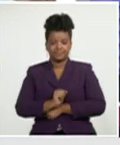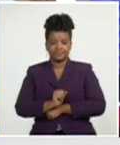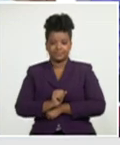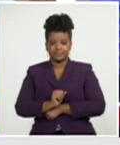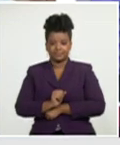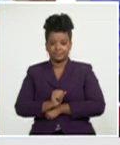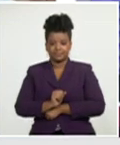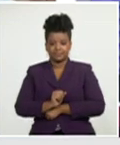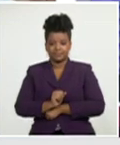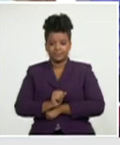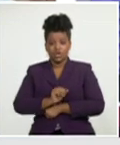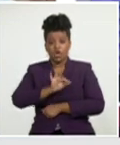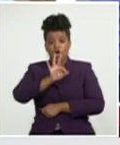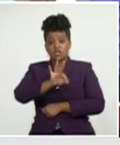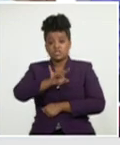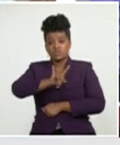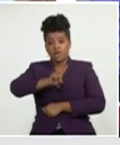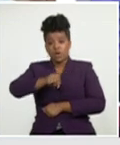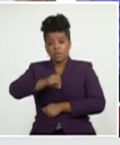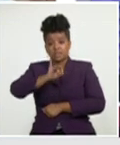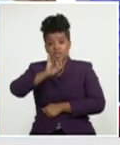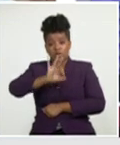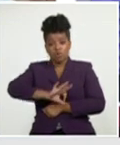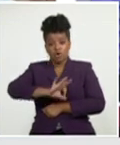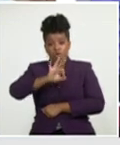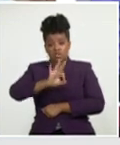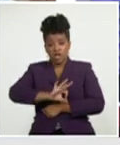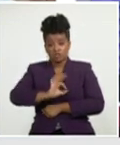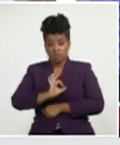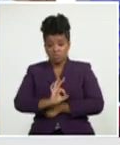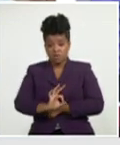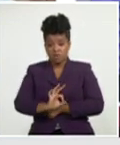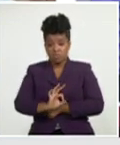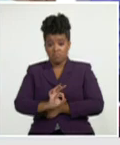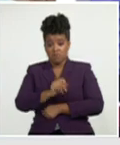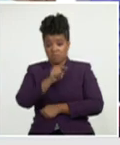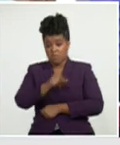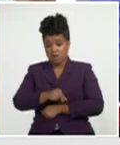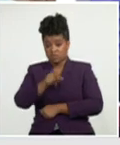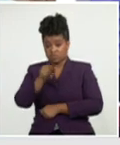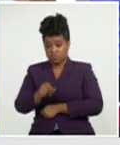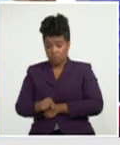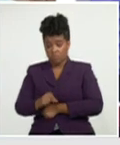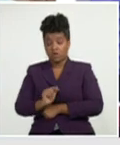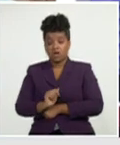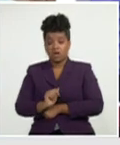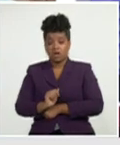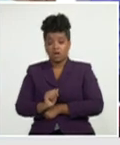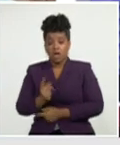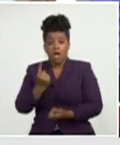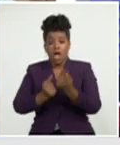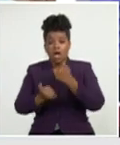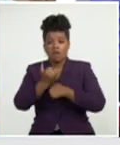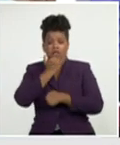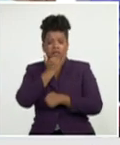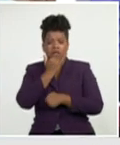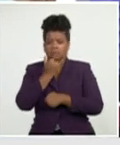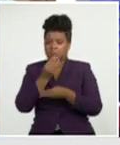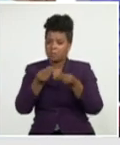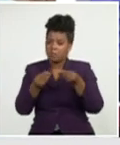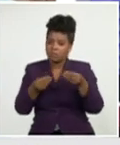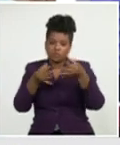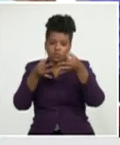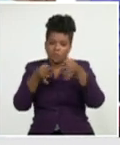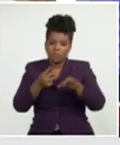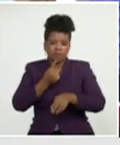el 89,7% de los eventos adversos que se reportaron fueron clasificados de intensidad leve. O sea, los eventos se clasifican en